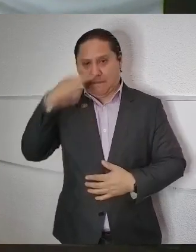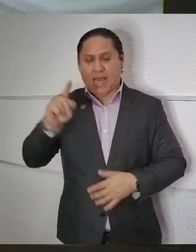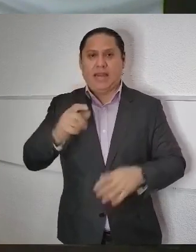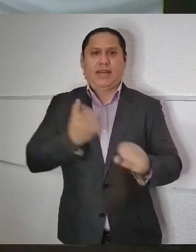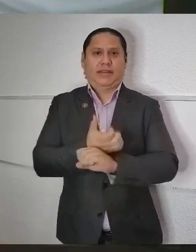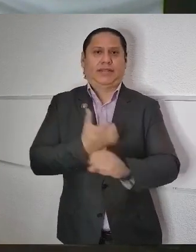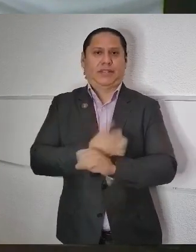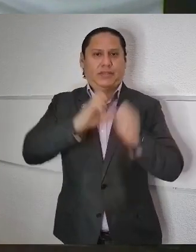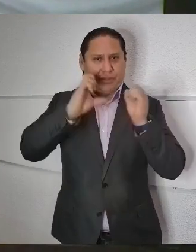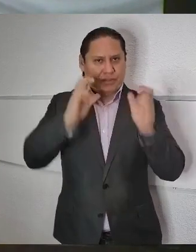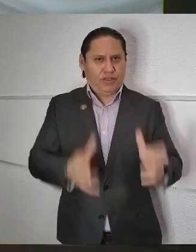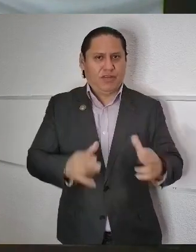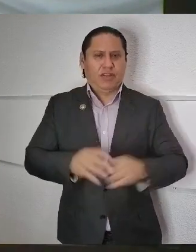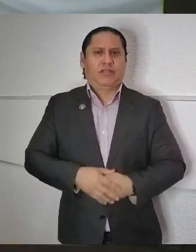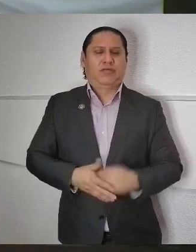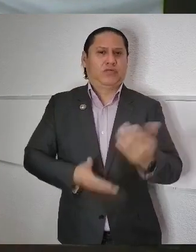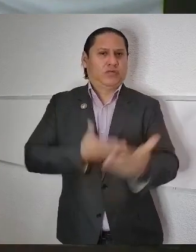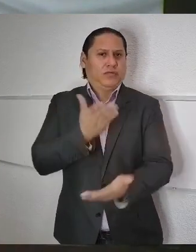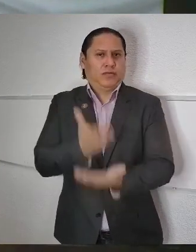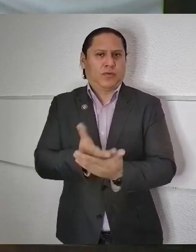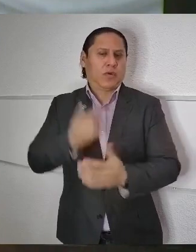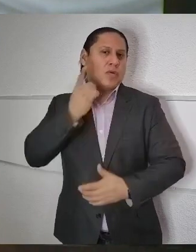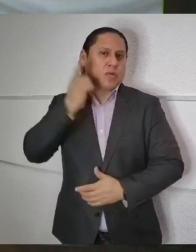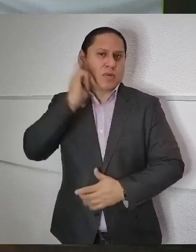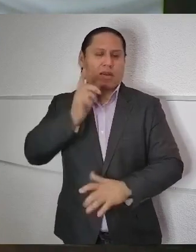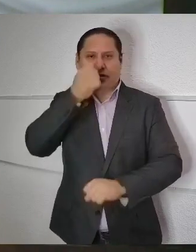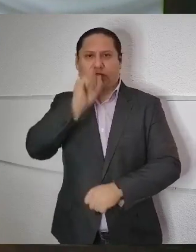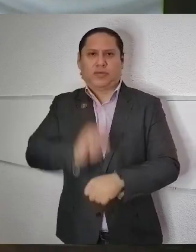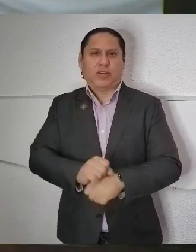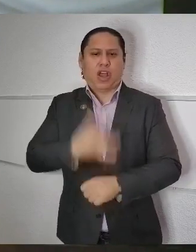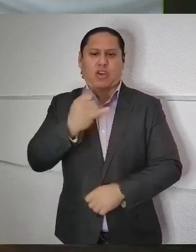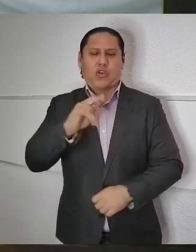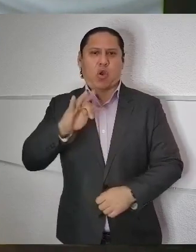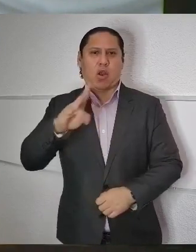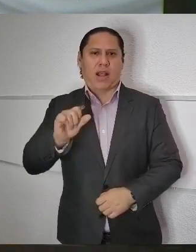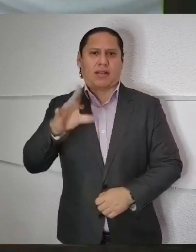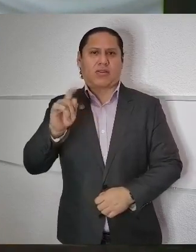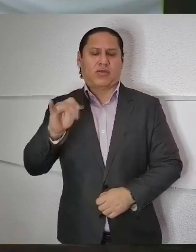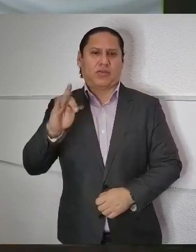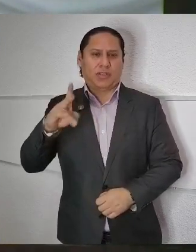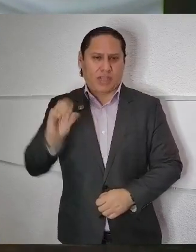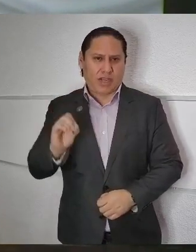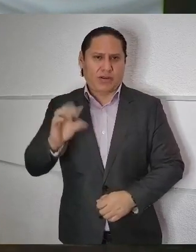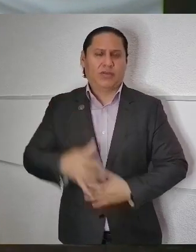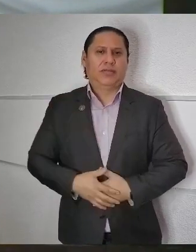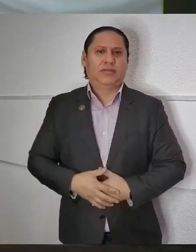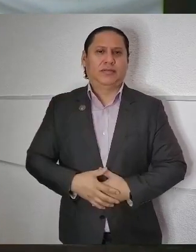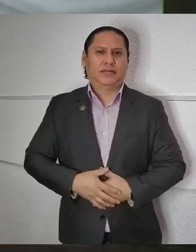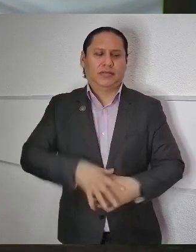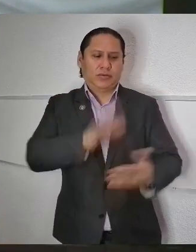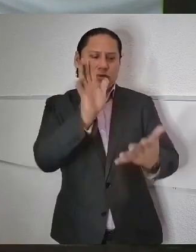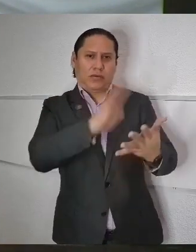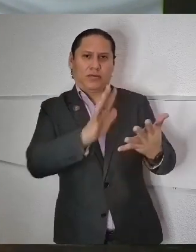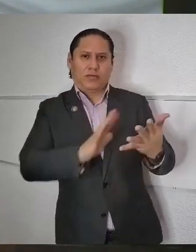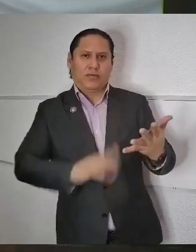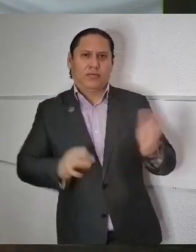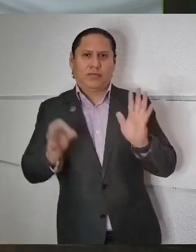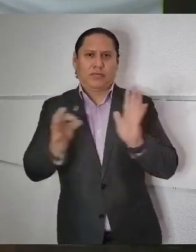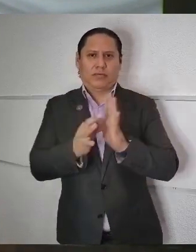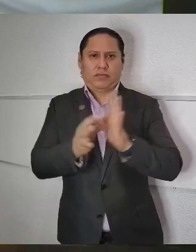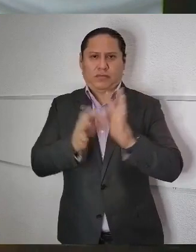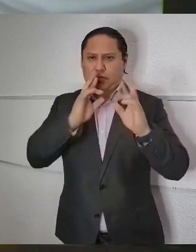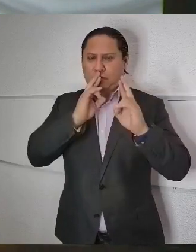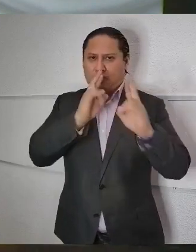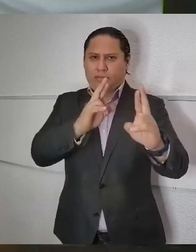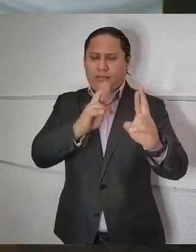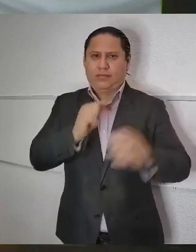de Chiapas, por lo que solicito a la diputada secretaria Yolanda del Rosario Correa González dé lectura a los